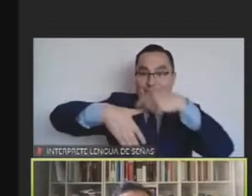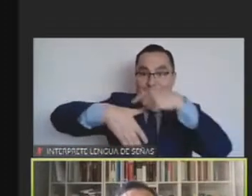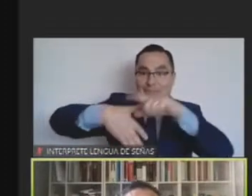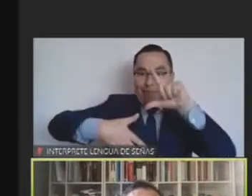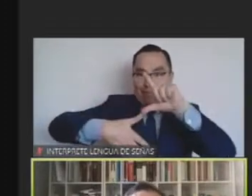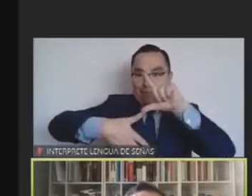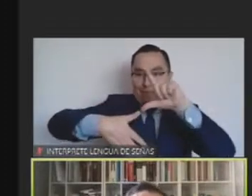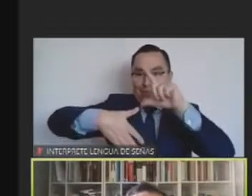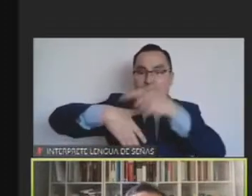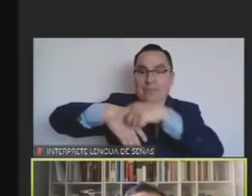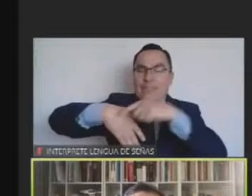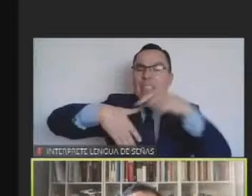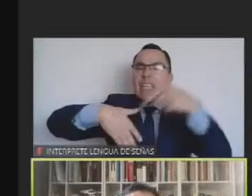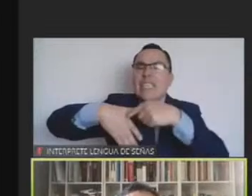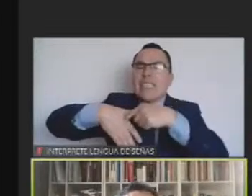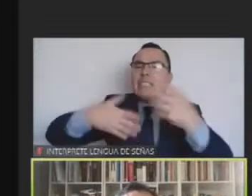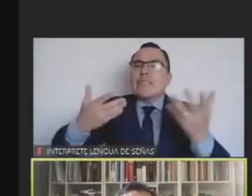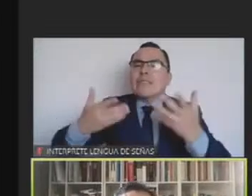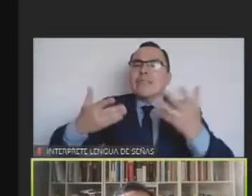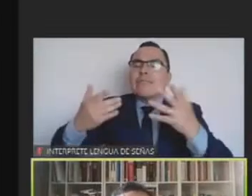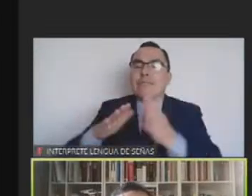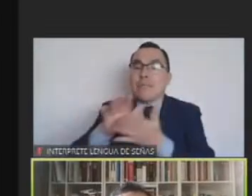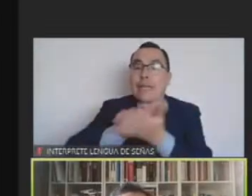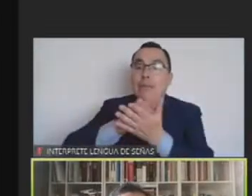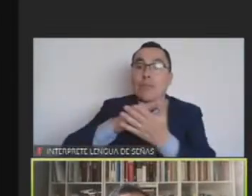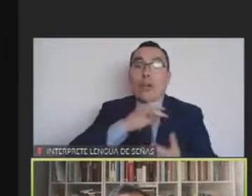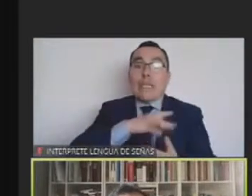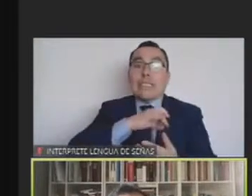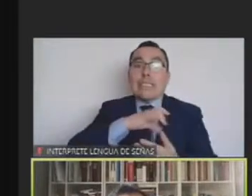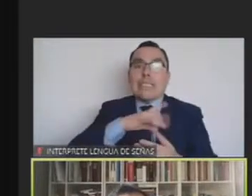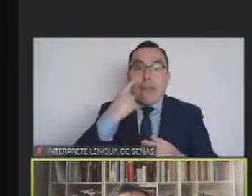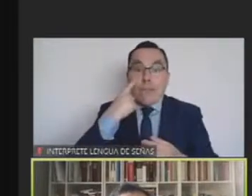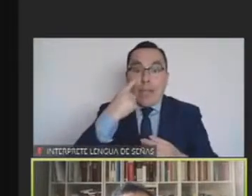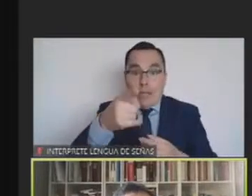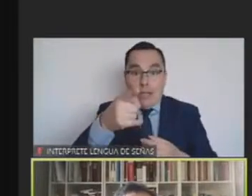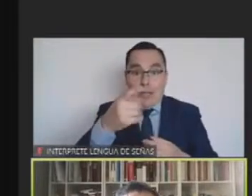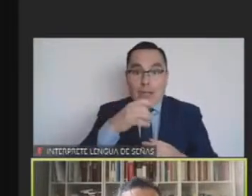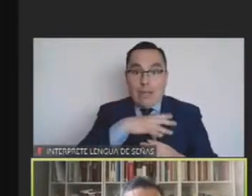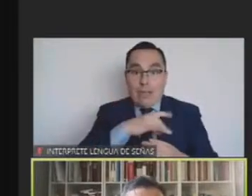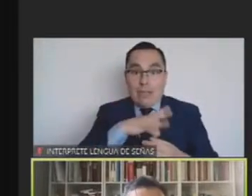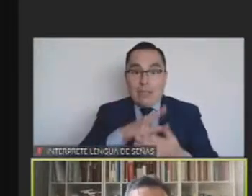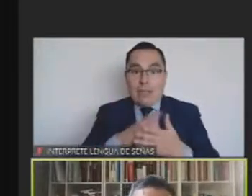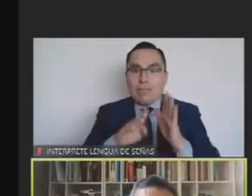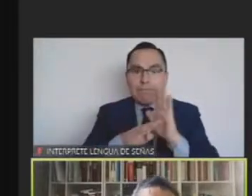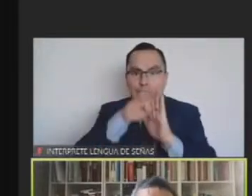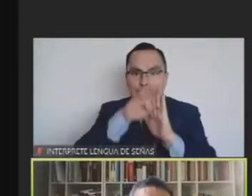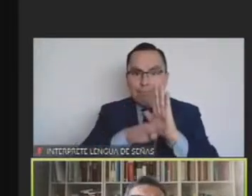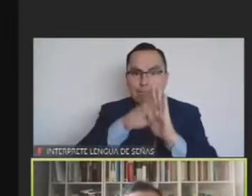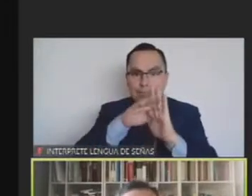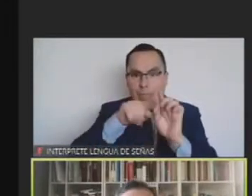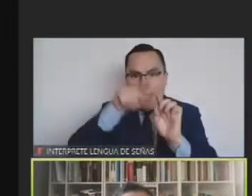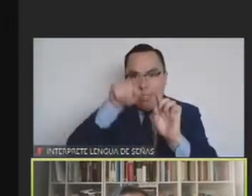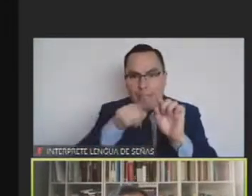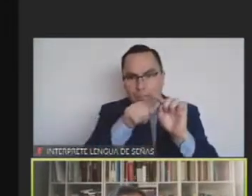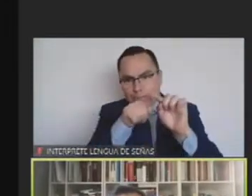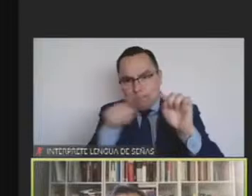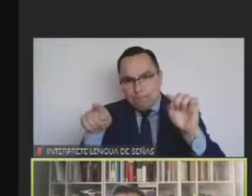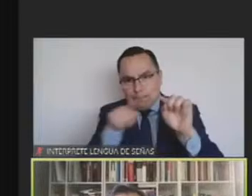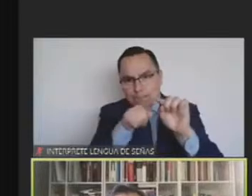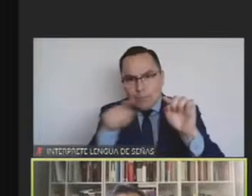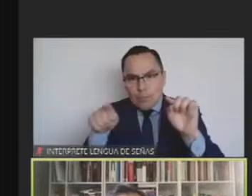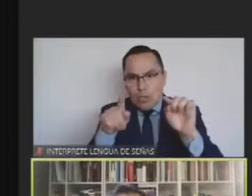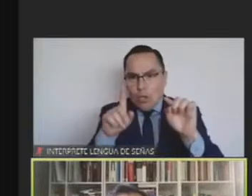Lo que nos vamos a dar cuenta es que en el caso de Chile, los índices de desconfianza o no